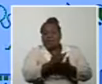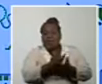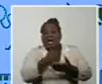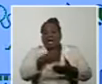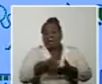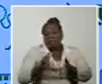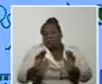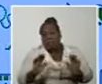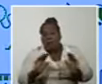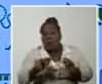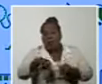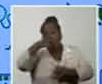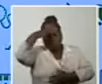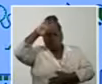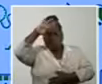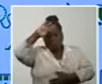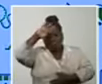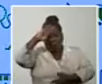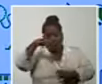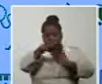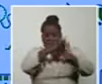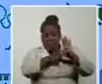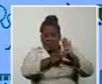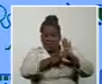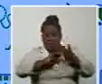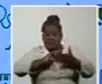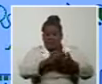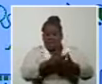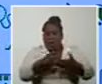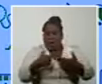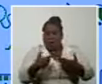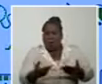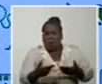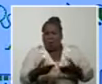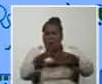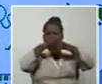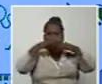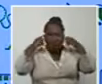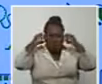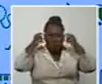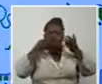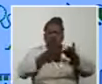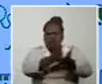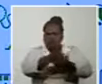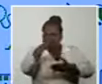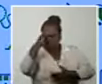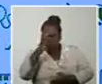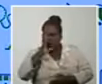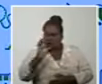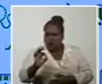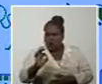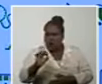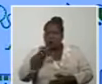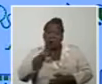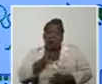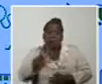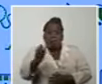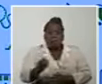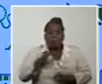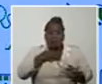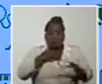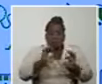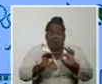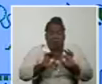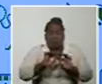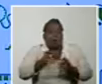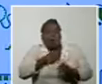restricciones, ¿cómo quedaría la referida al uso de la mascarilla? ¿Pudieran dejarse a la conciencia de cada cual de que tiene